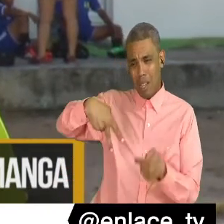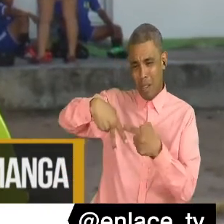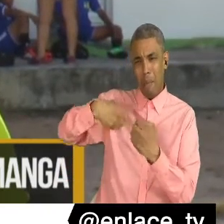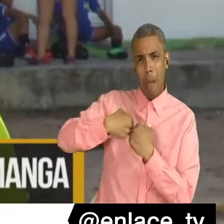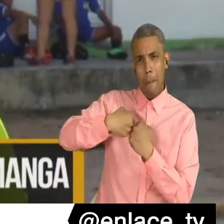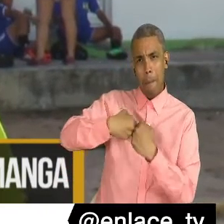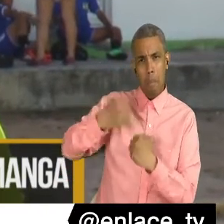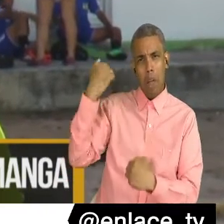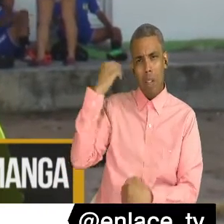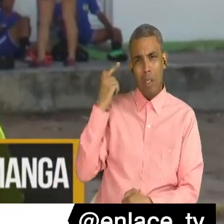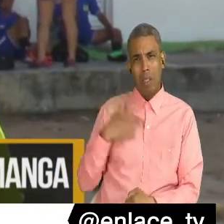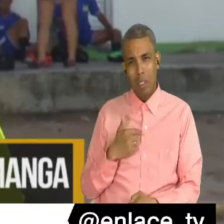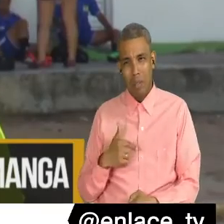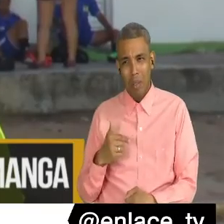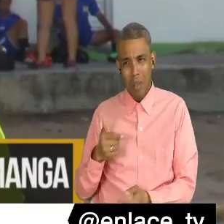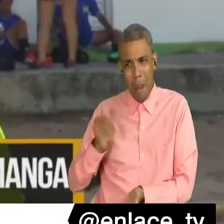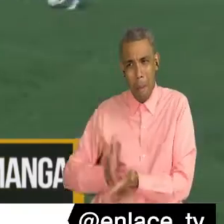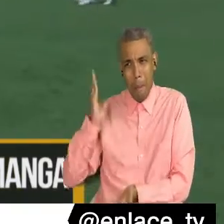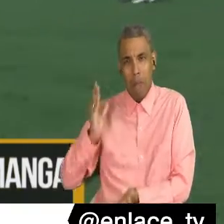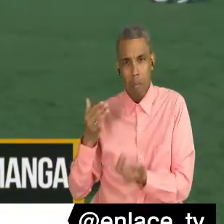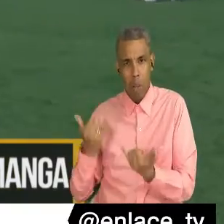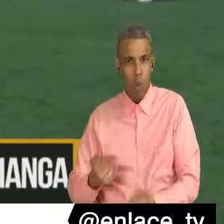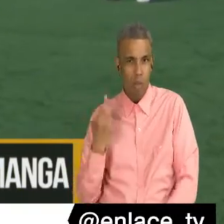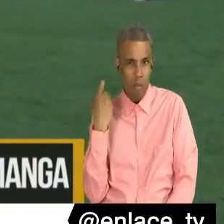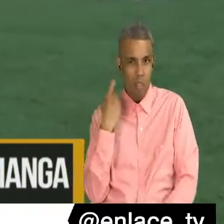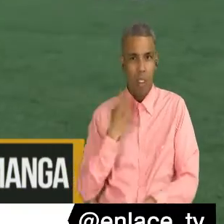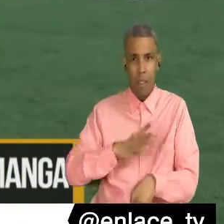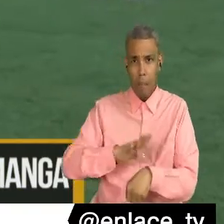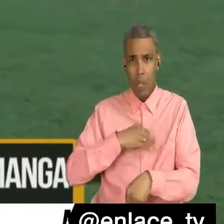resonancia magnética para medir los resultados de la misma. Alianza